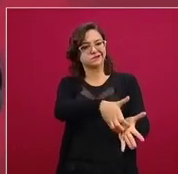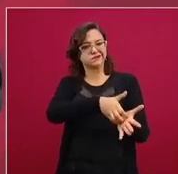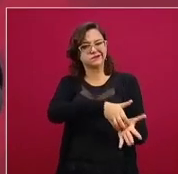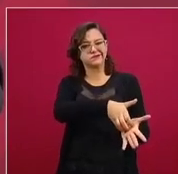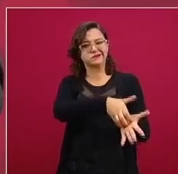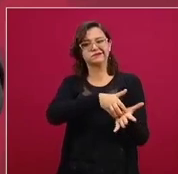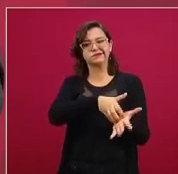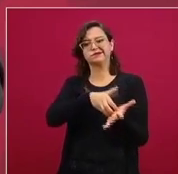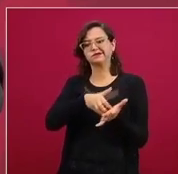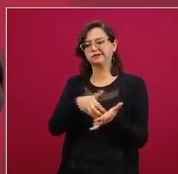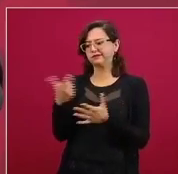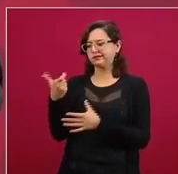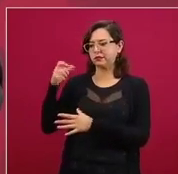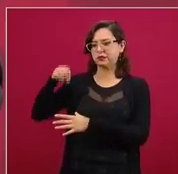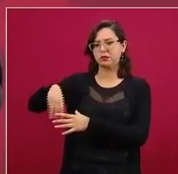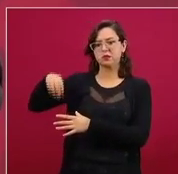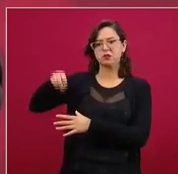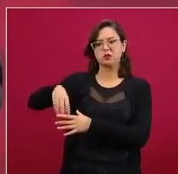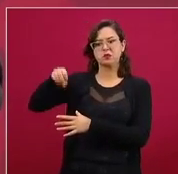recursos